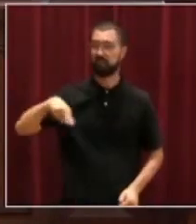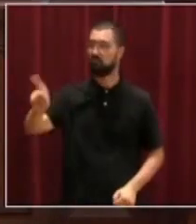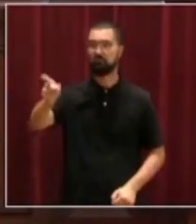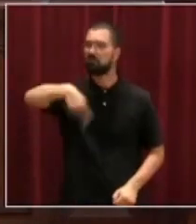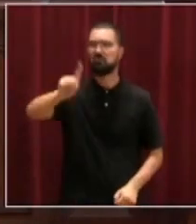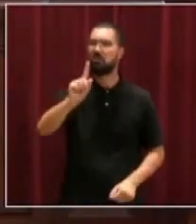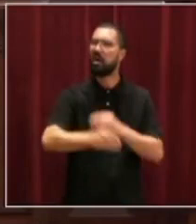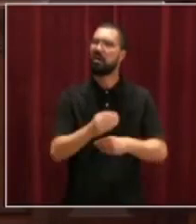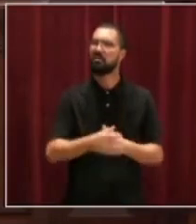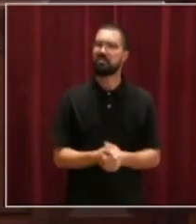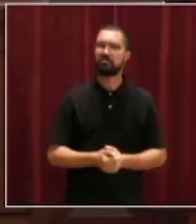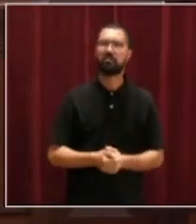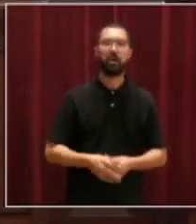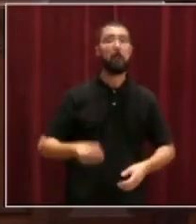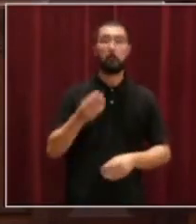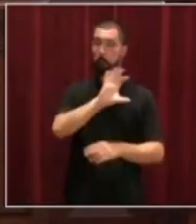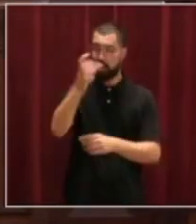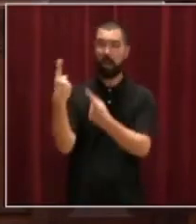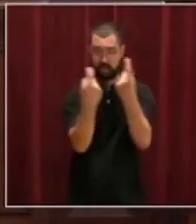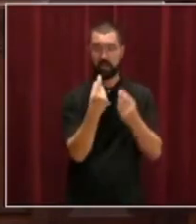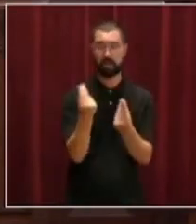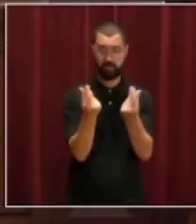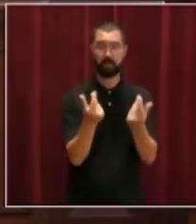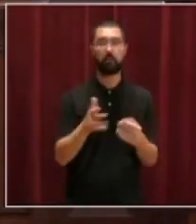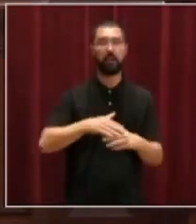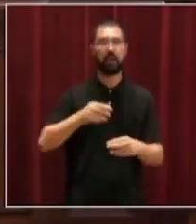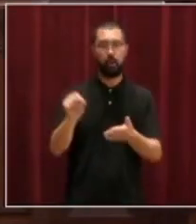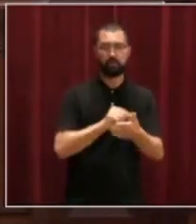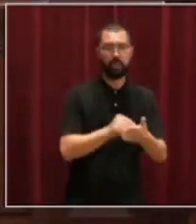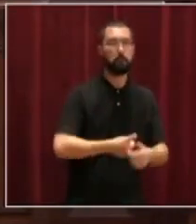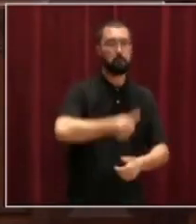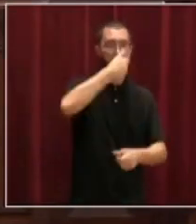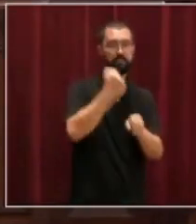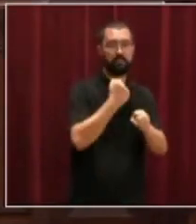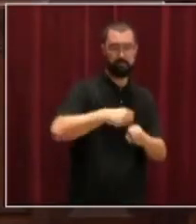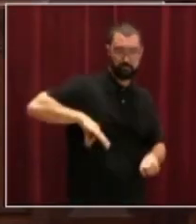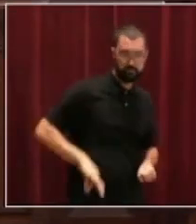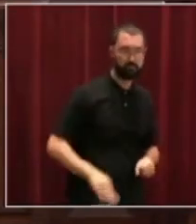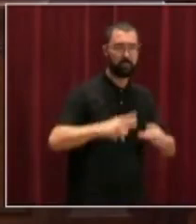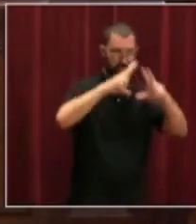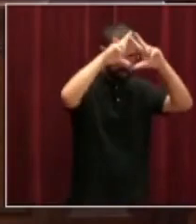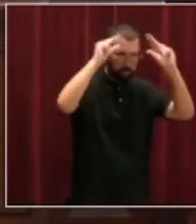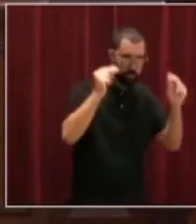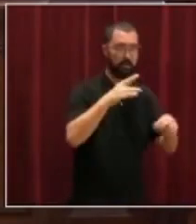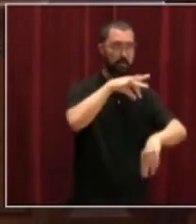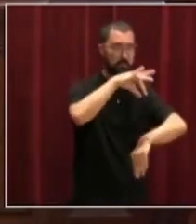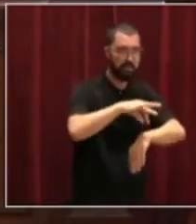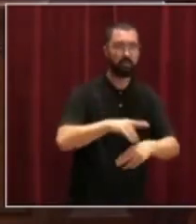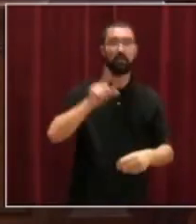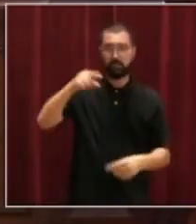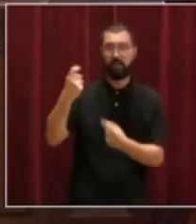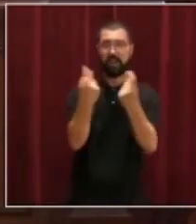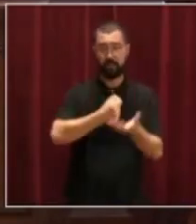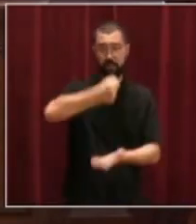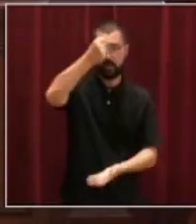menor que necesita más dinero para contratar más sanitarios menor que necesita más dinero para garantizar y